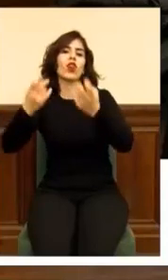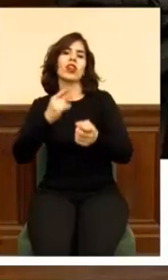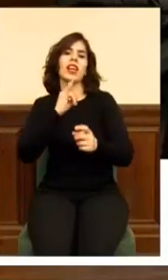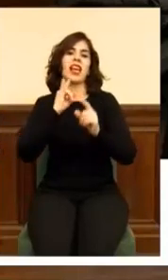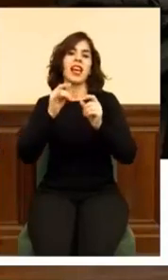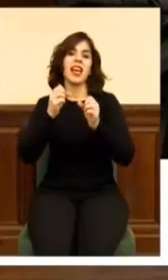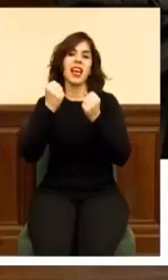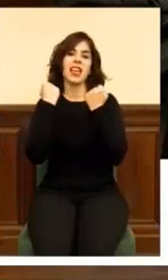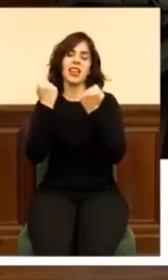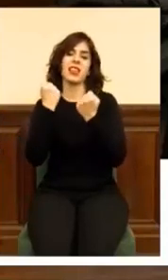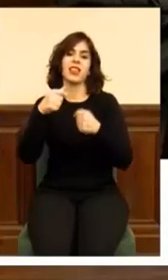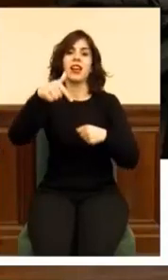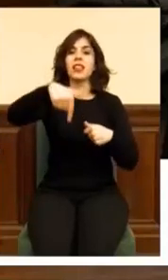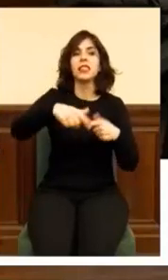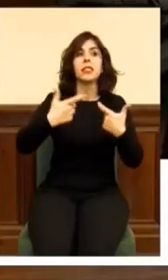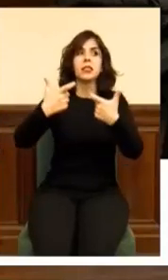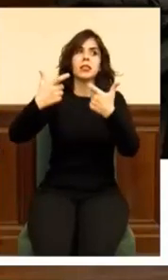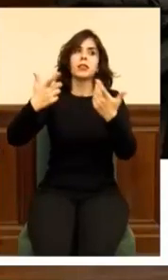una sección